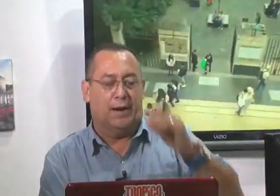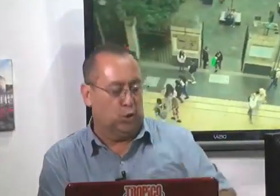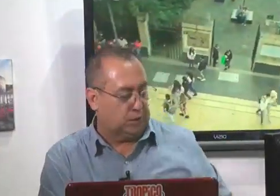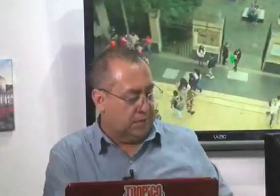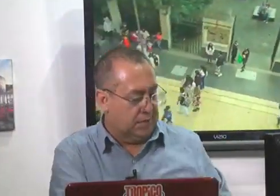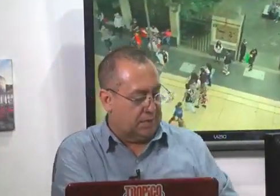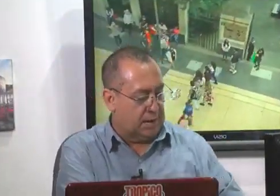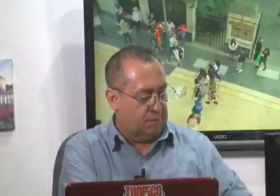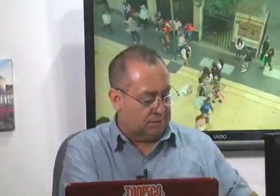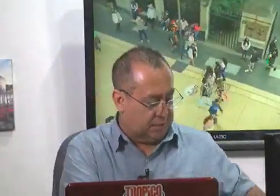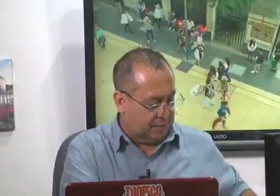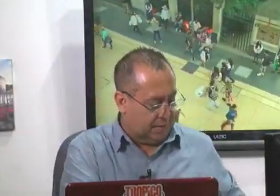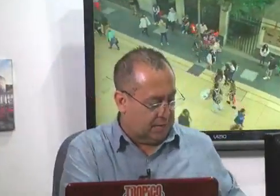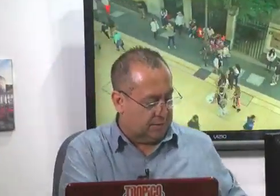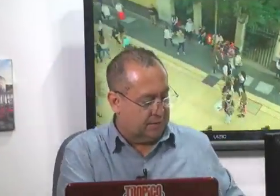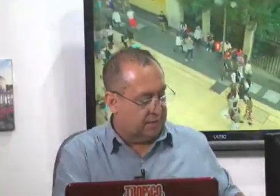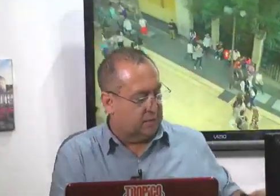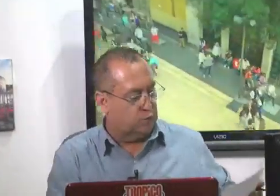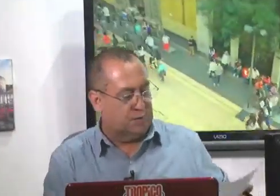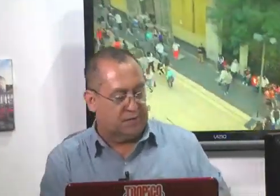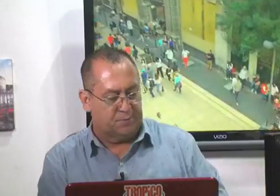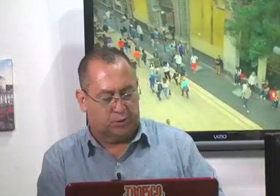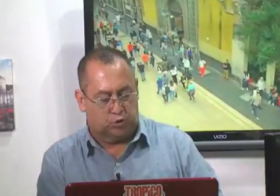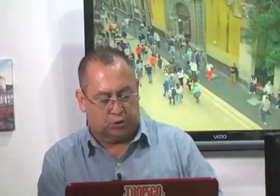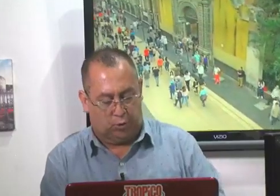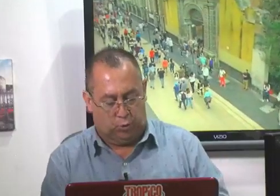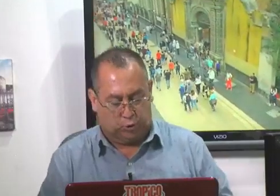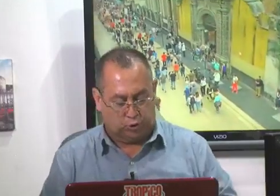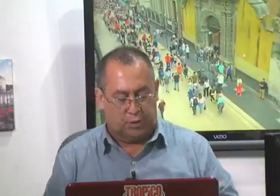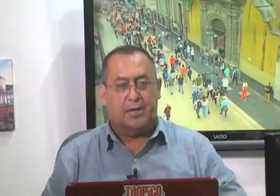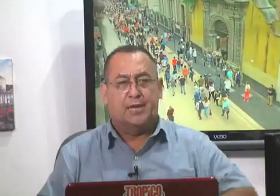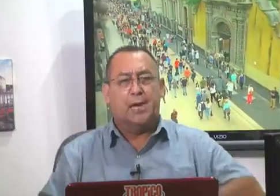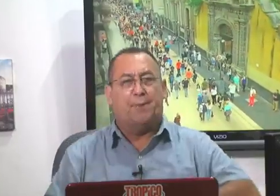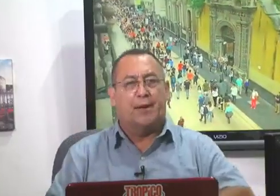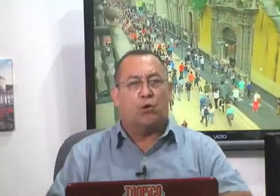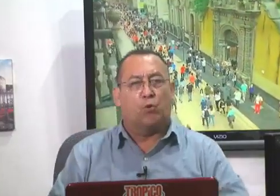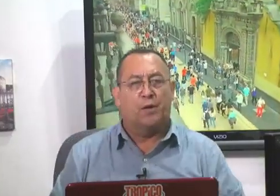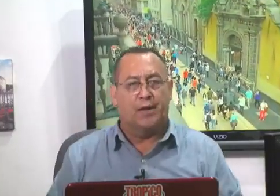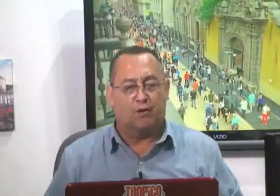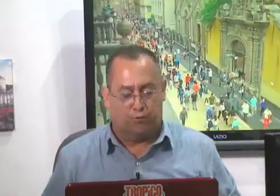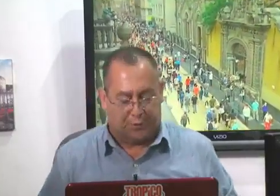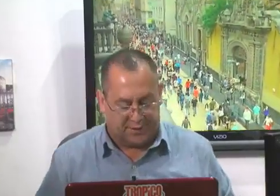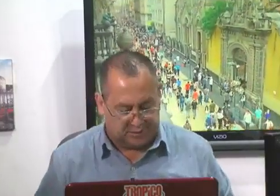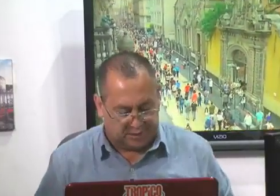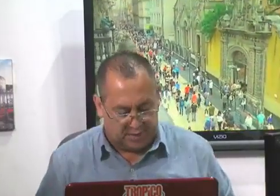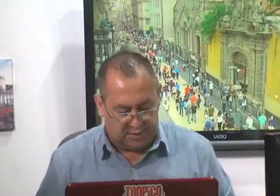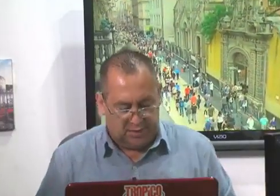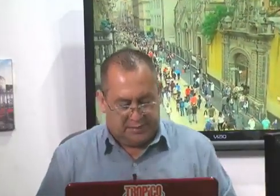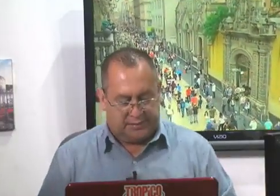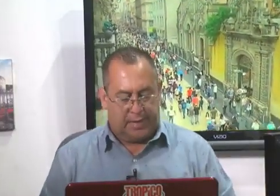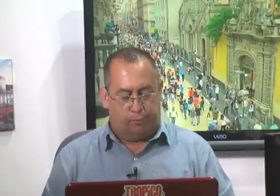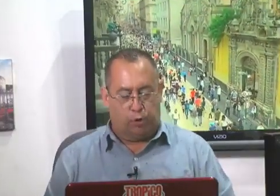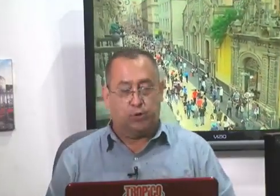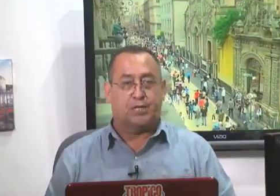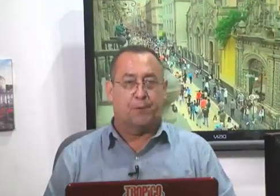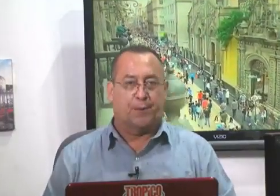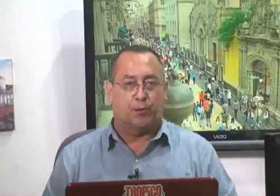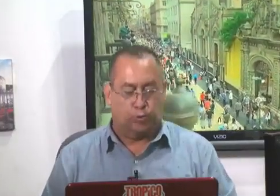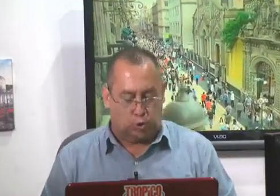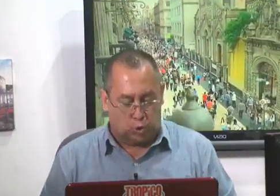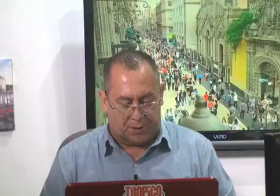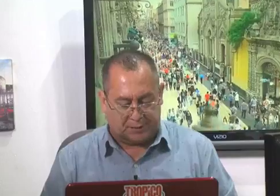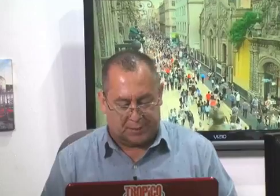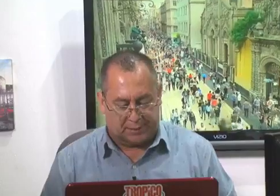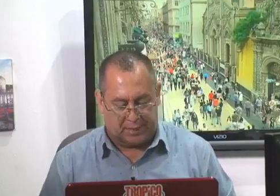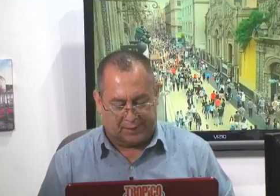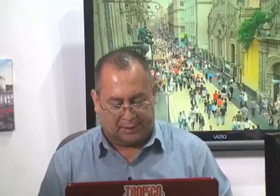Bueno, ahí lo tienen, habla acerca de los medicamentos caducos. Y ya para concluir la conferencia, se le